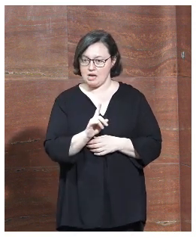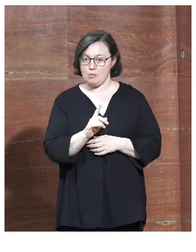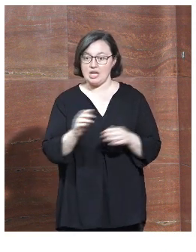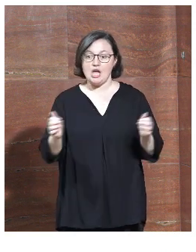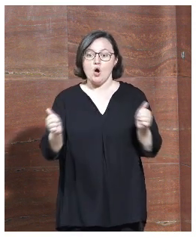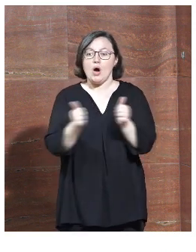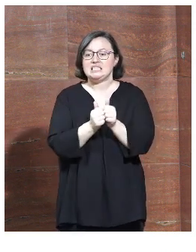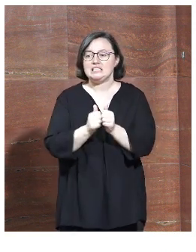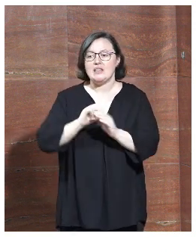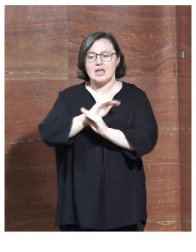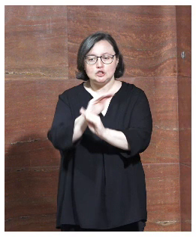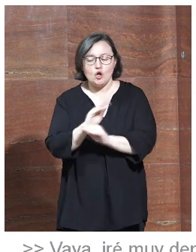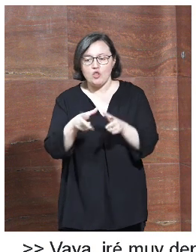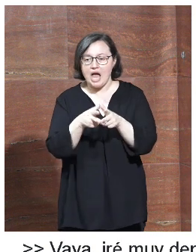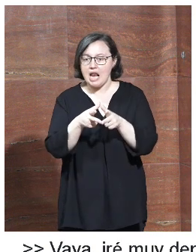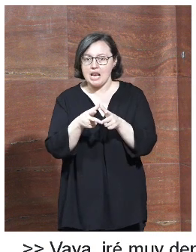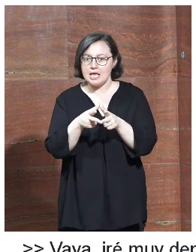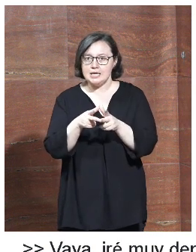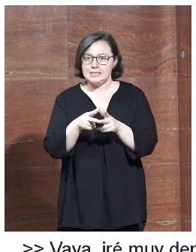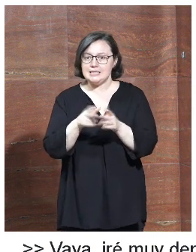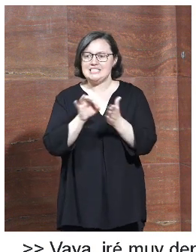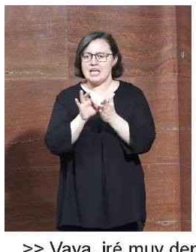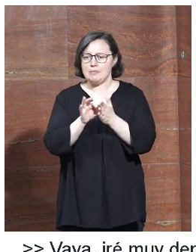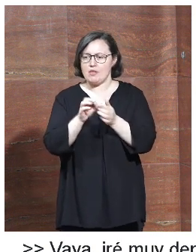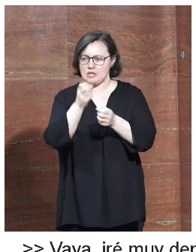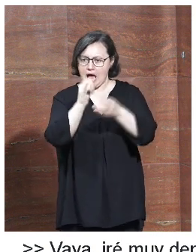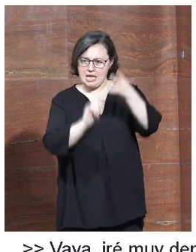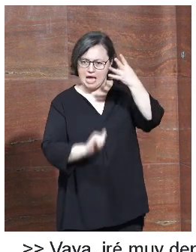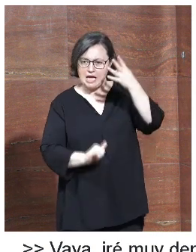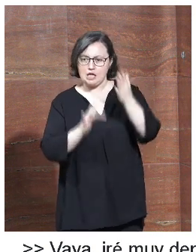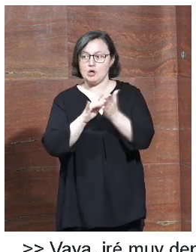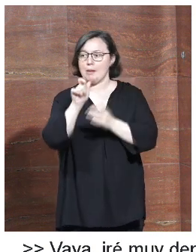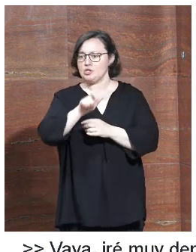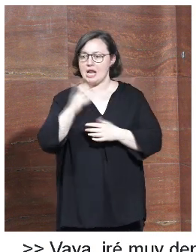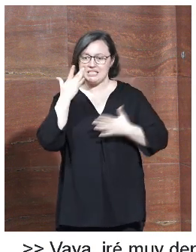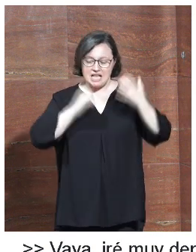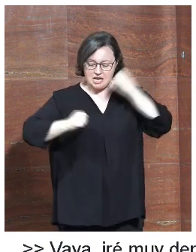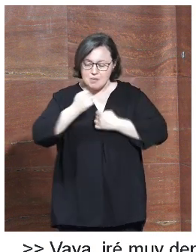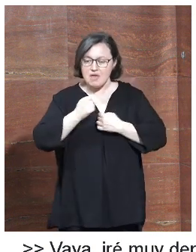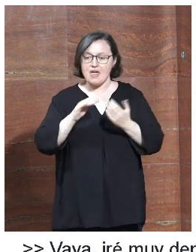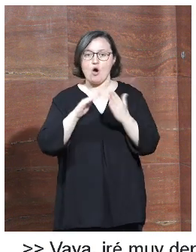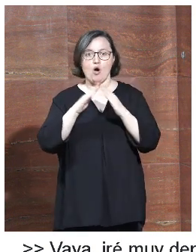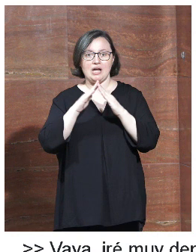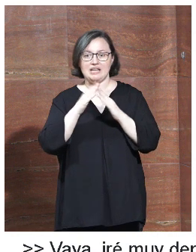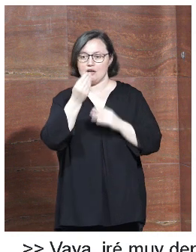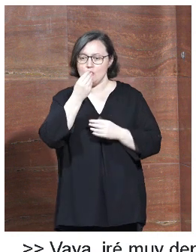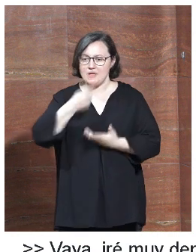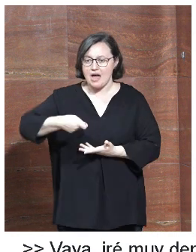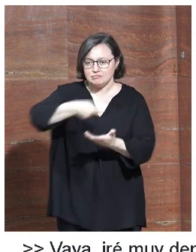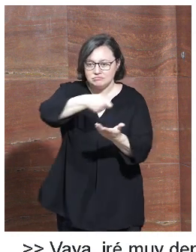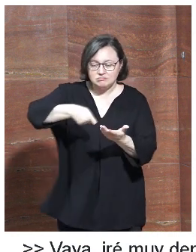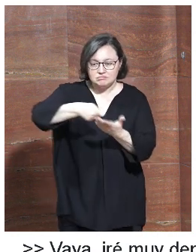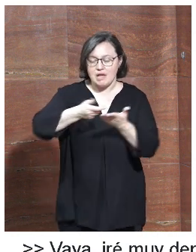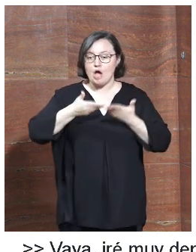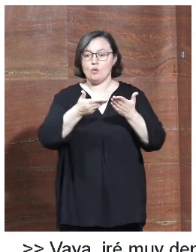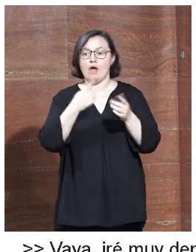asistencia social realiza una serie de servicios como es el aseo de las personas, el ayudarles a comer,